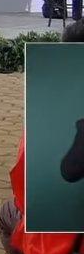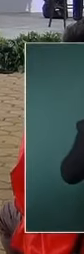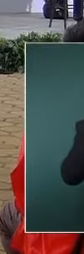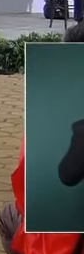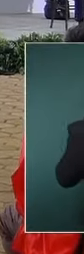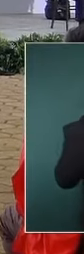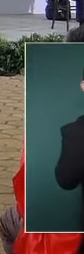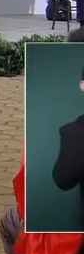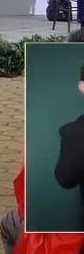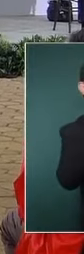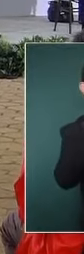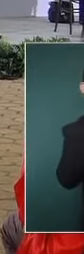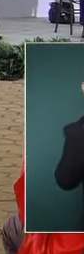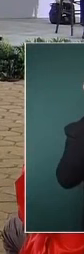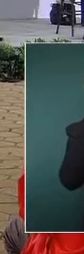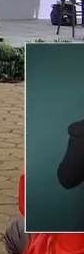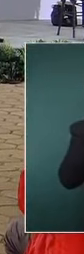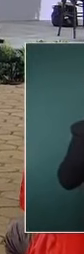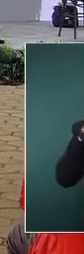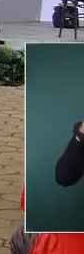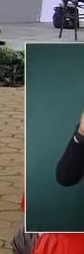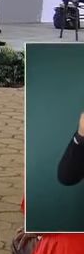pues del lado del régimen